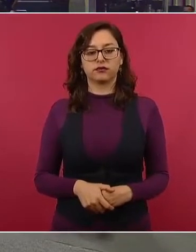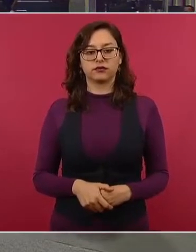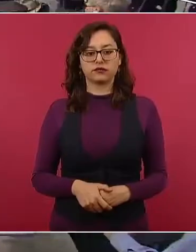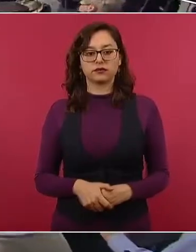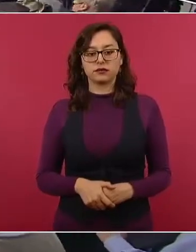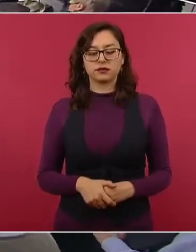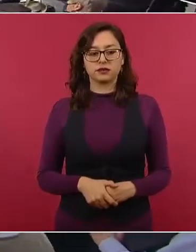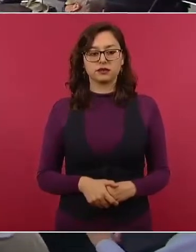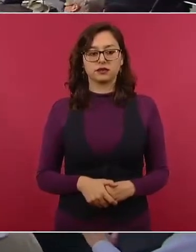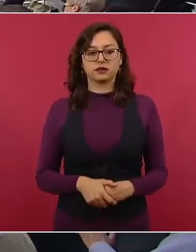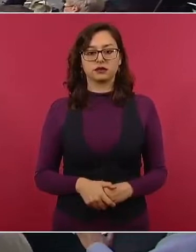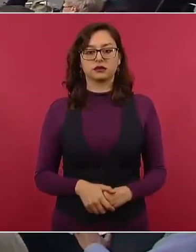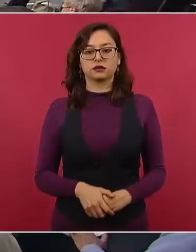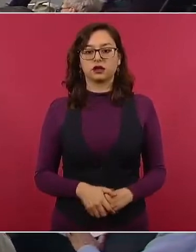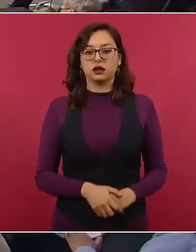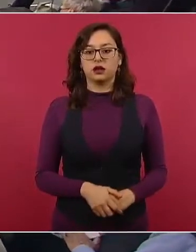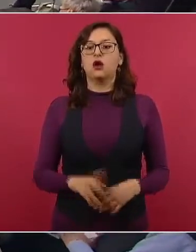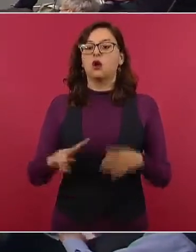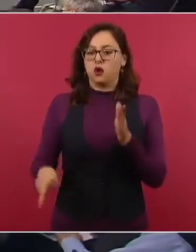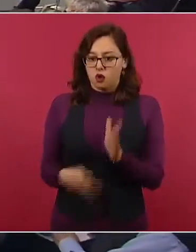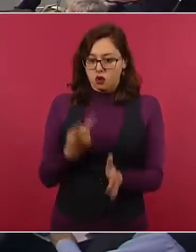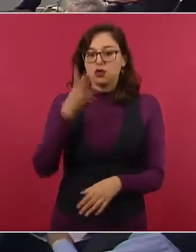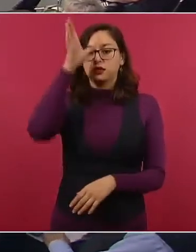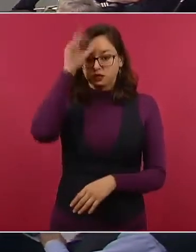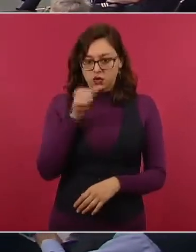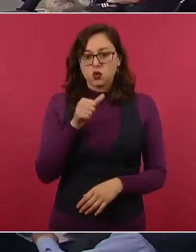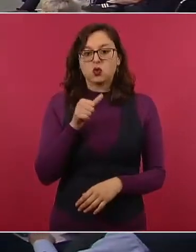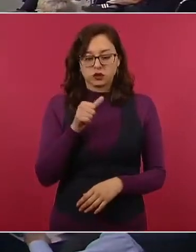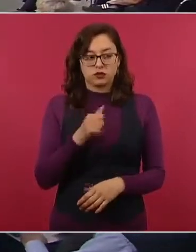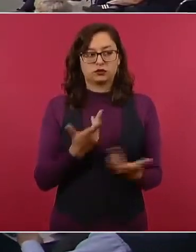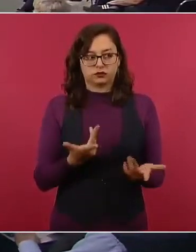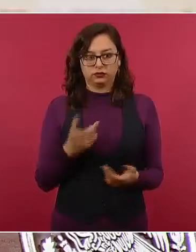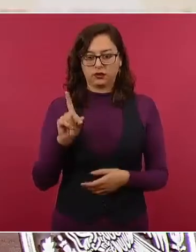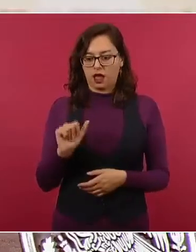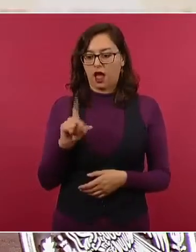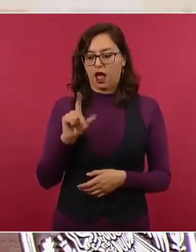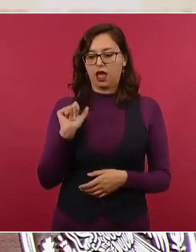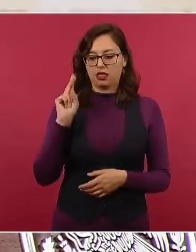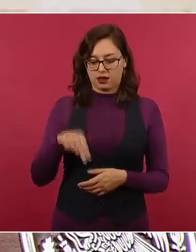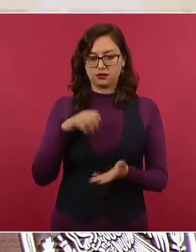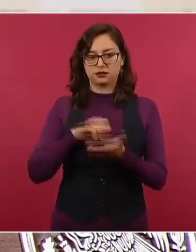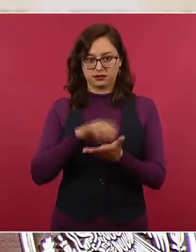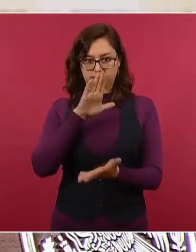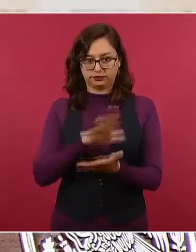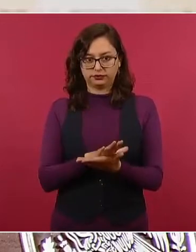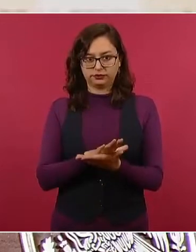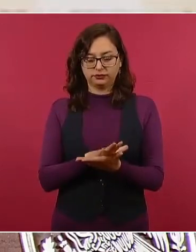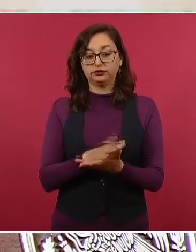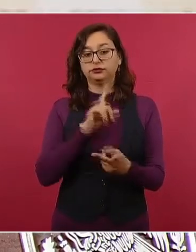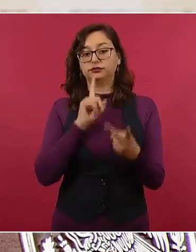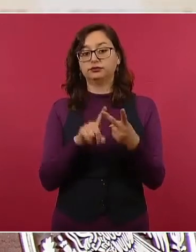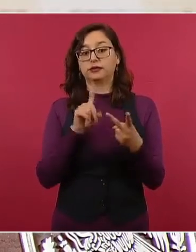Pónganse de acuerdo y sí, que los Adán, sí. Adán los reciba. Y lo del